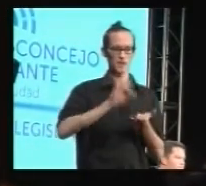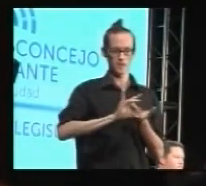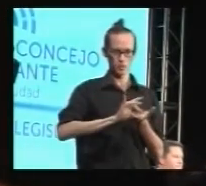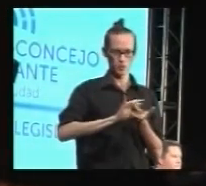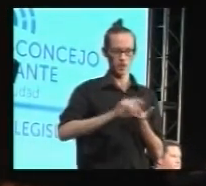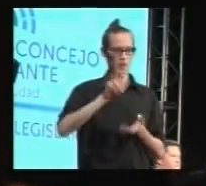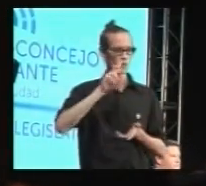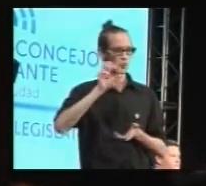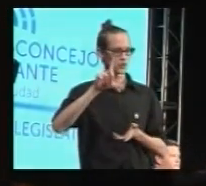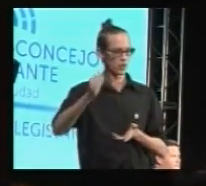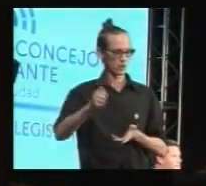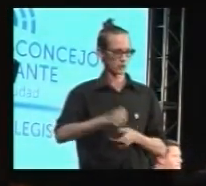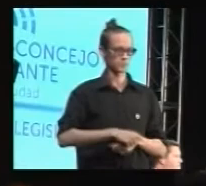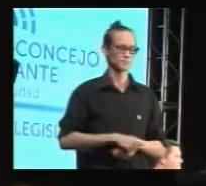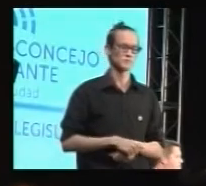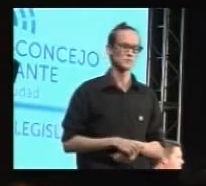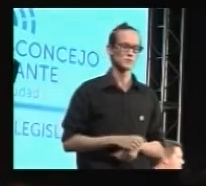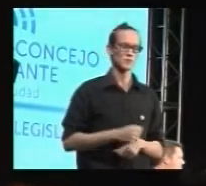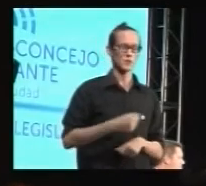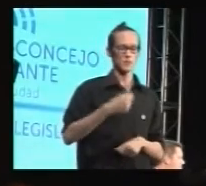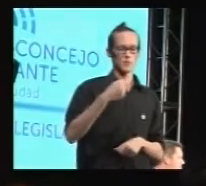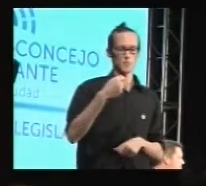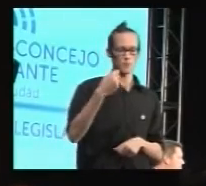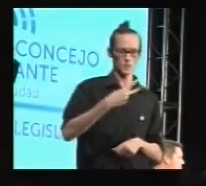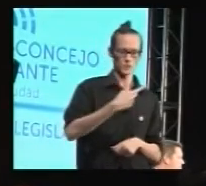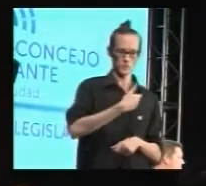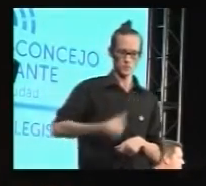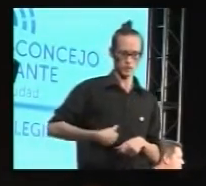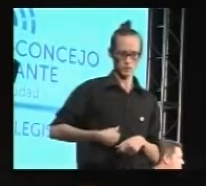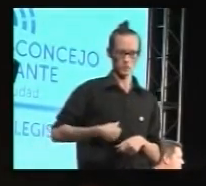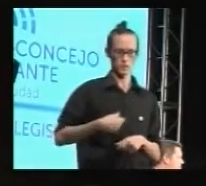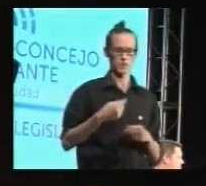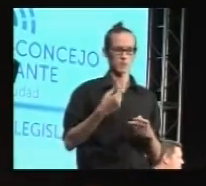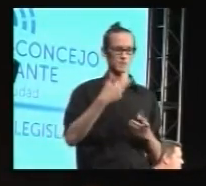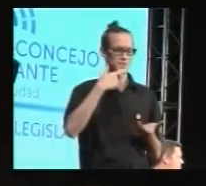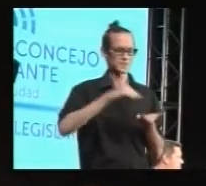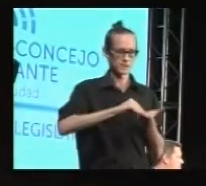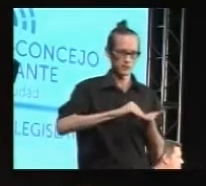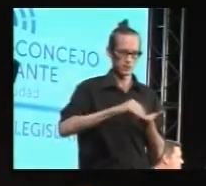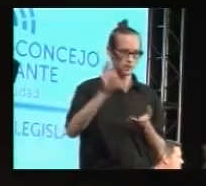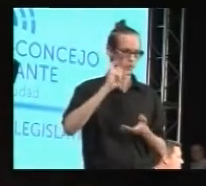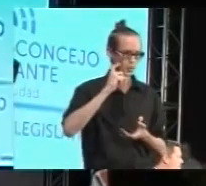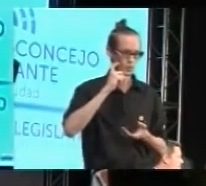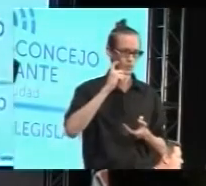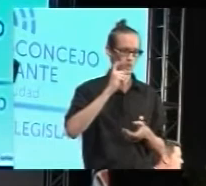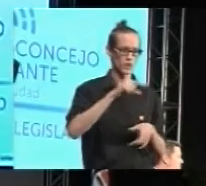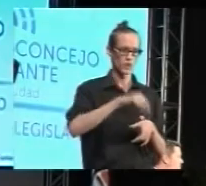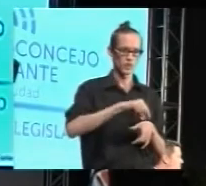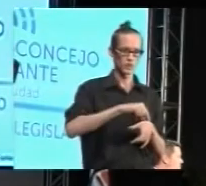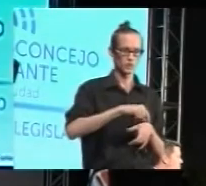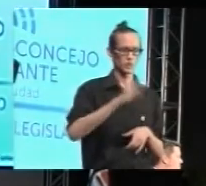Viola, señor Vicepresidente Primero de la Honorable Cámara de Senadores de la Provincia, doctor Aldo